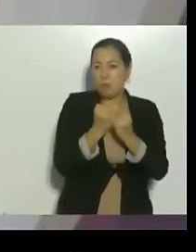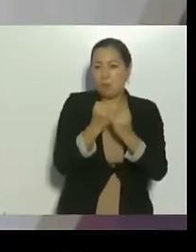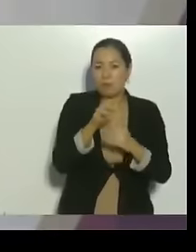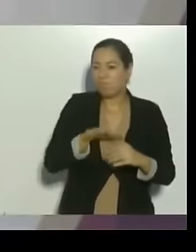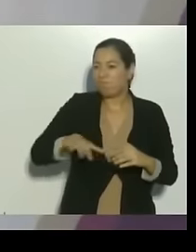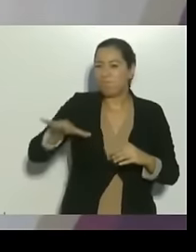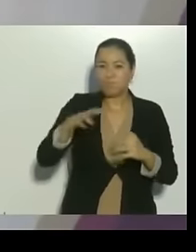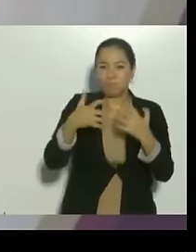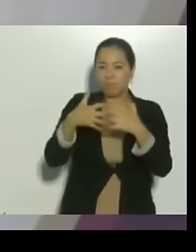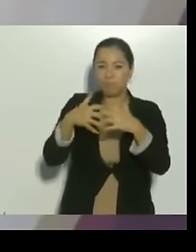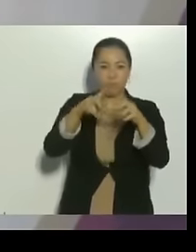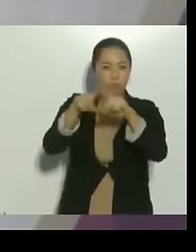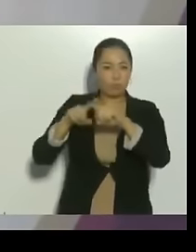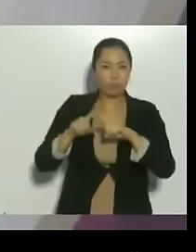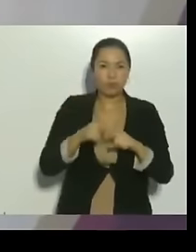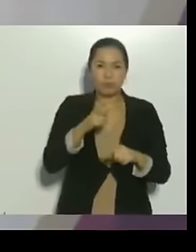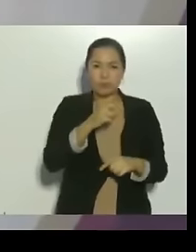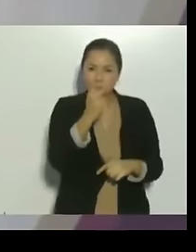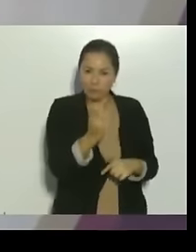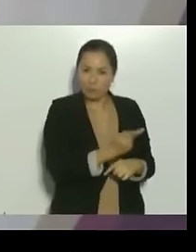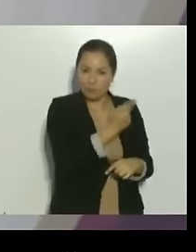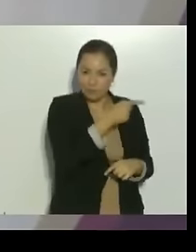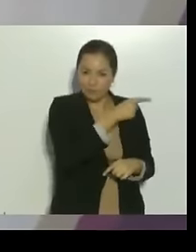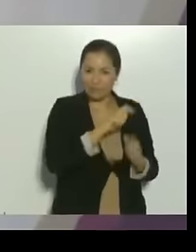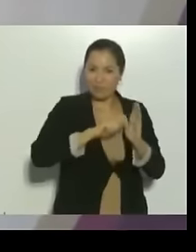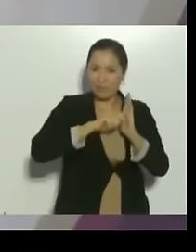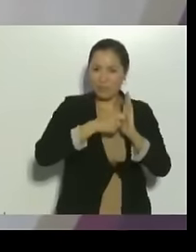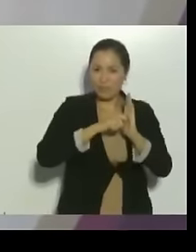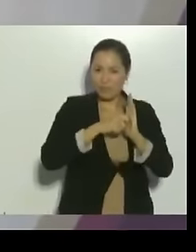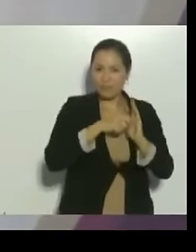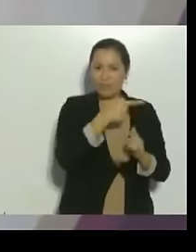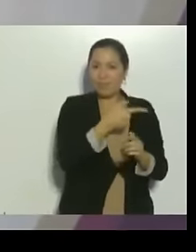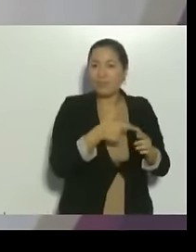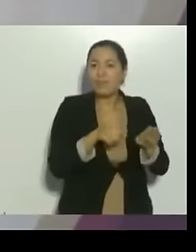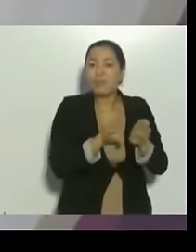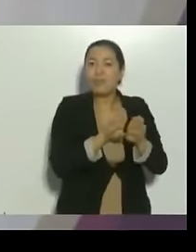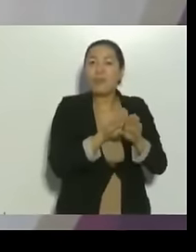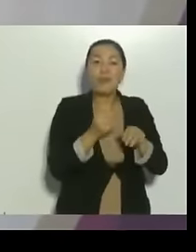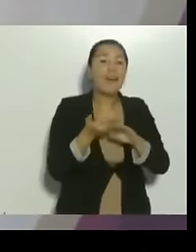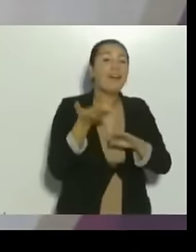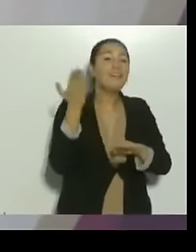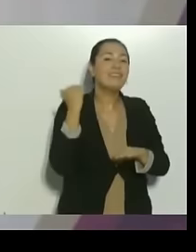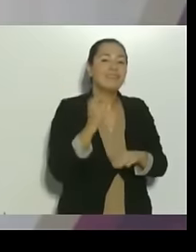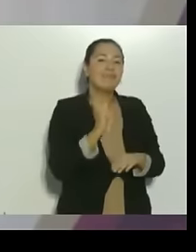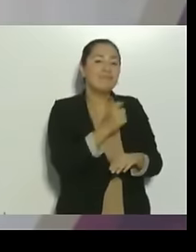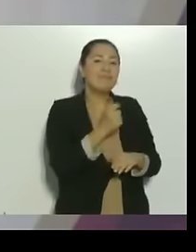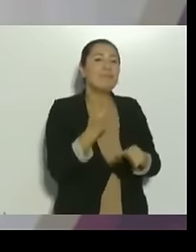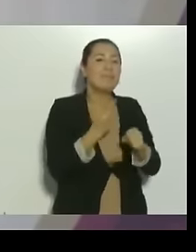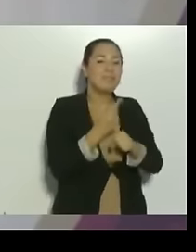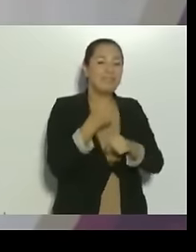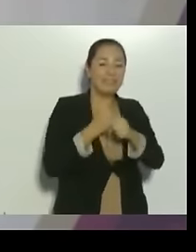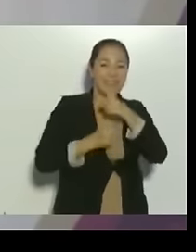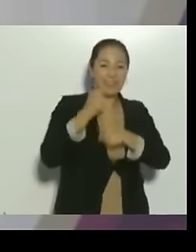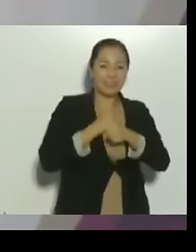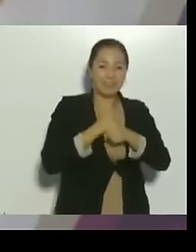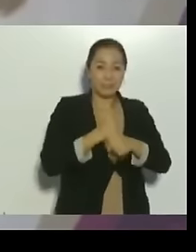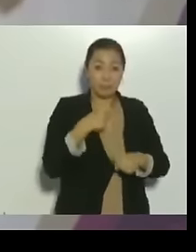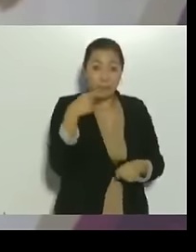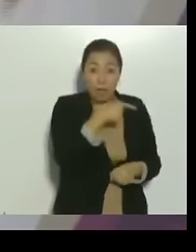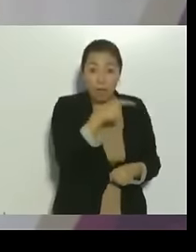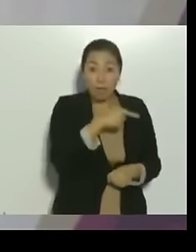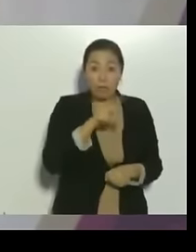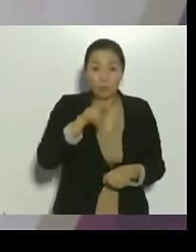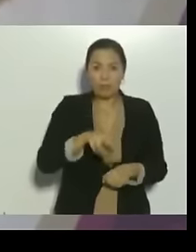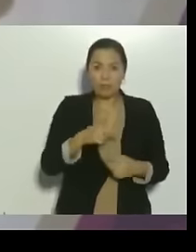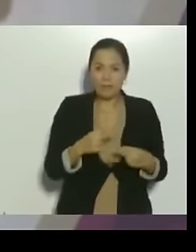pregúntenle a coopel cómo le ha ido en el sexenio ha vendido muchísimo más